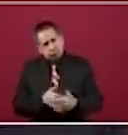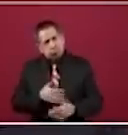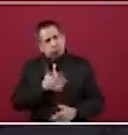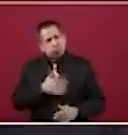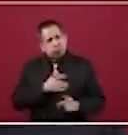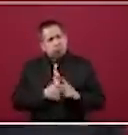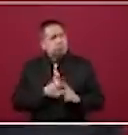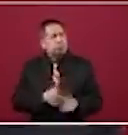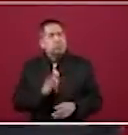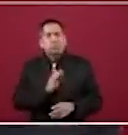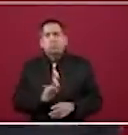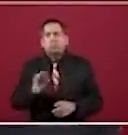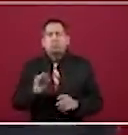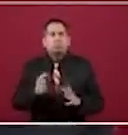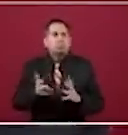podemos